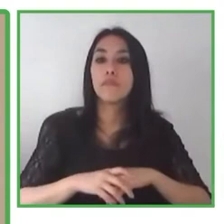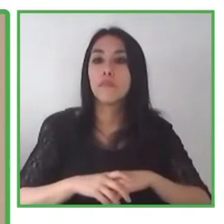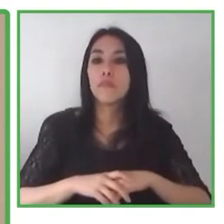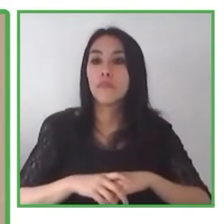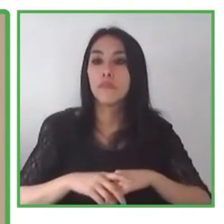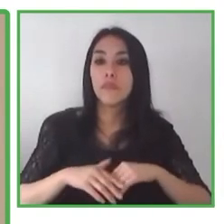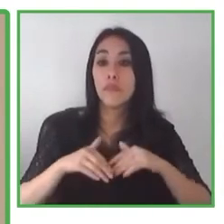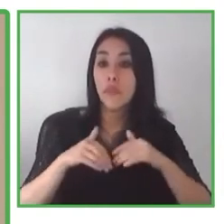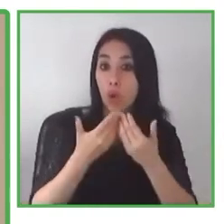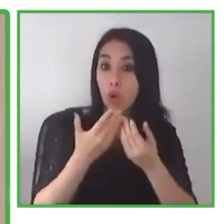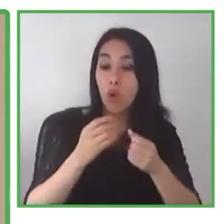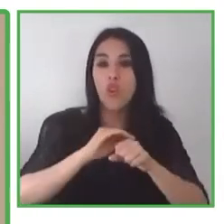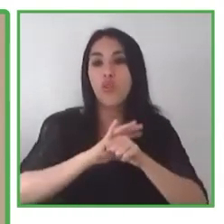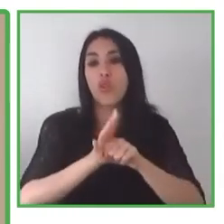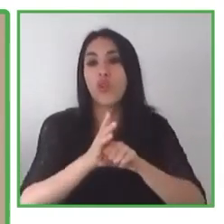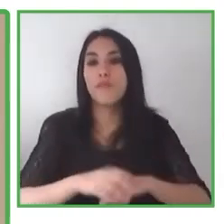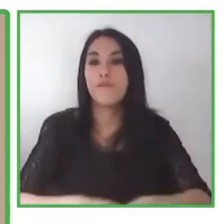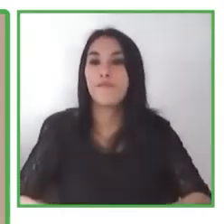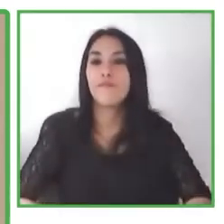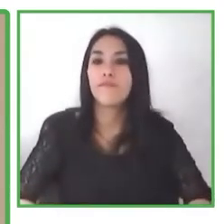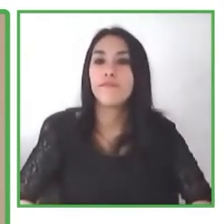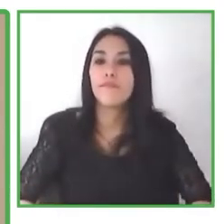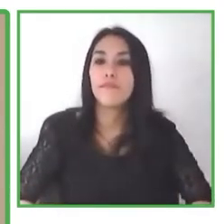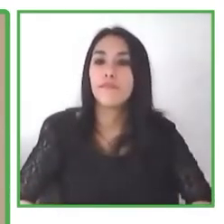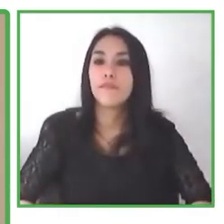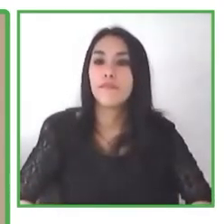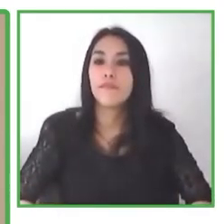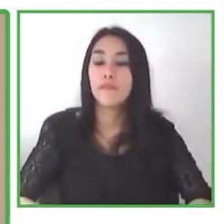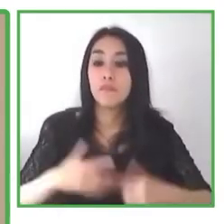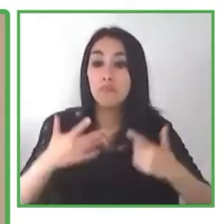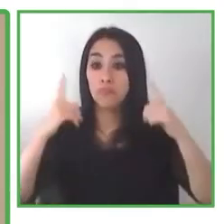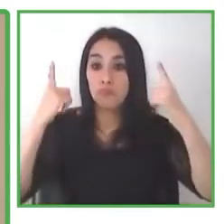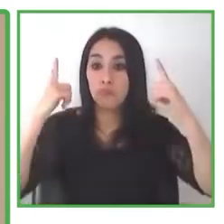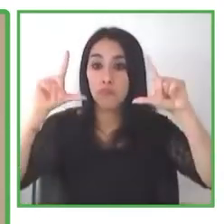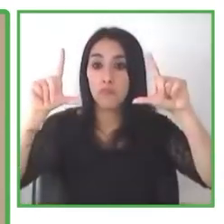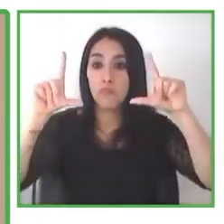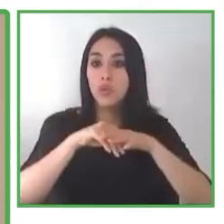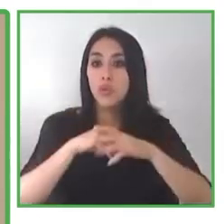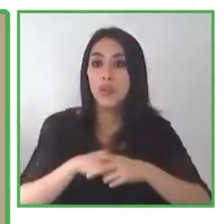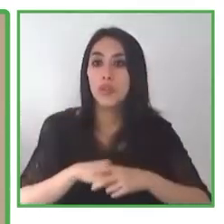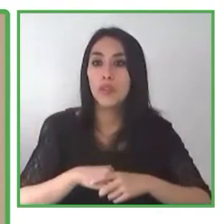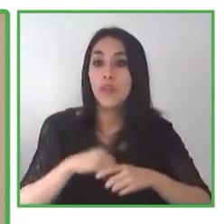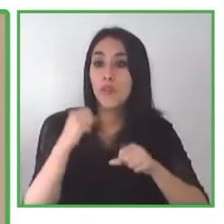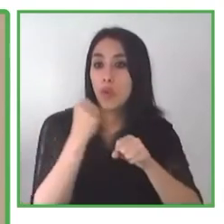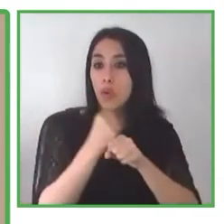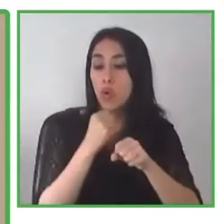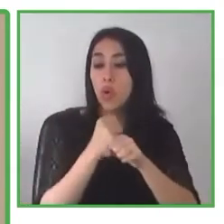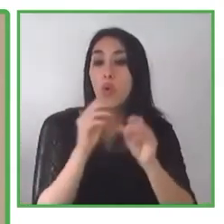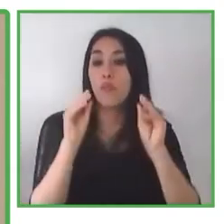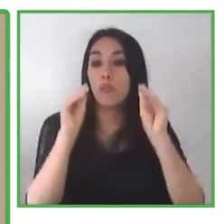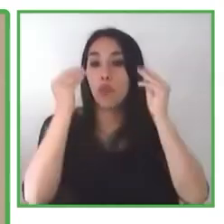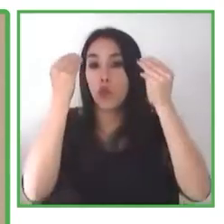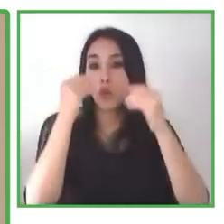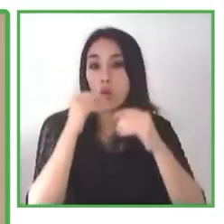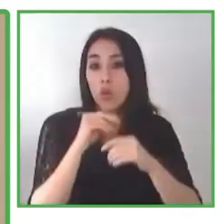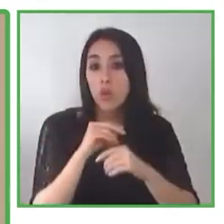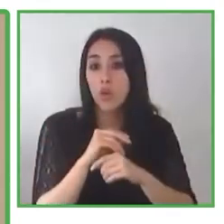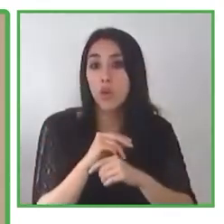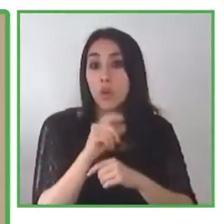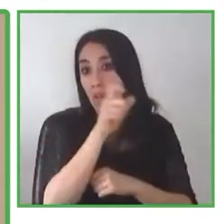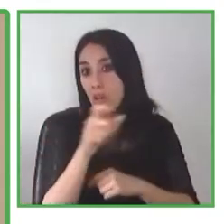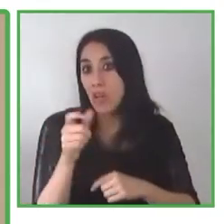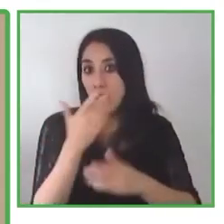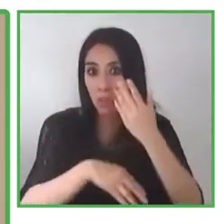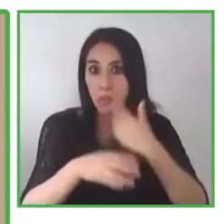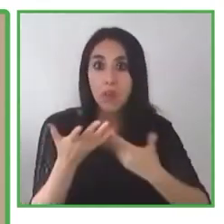pandemia del COVID-19 ha tenido un impacto sobre la inclusión laboral de jóvenes y adultos con discapacidad. Y además de